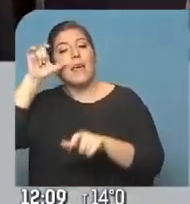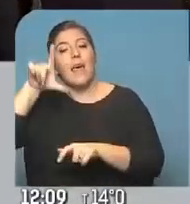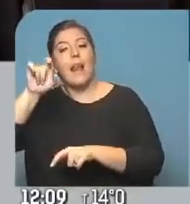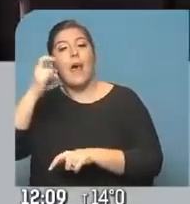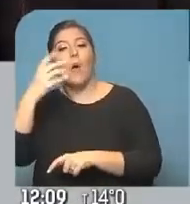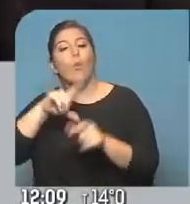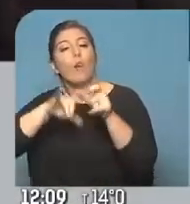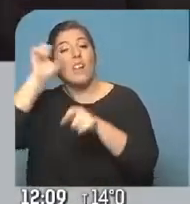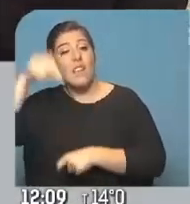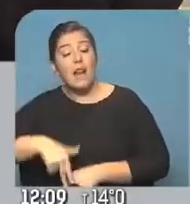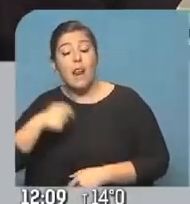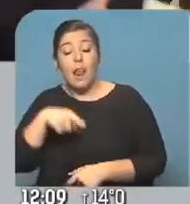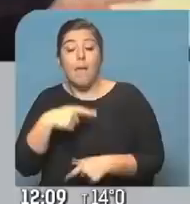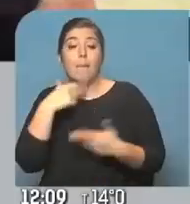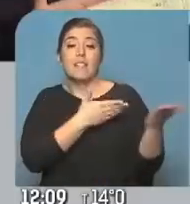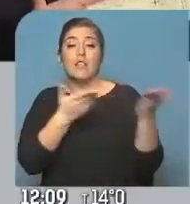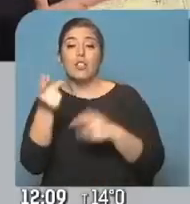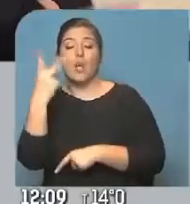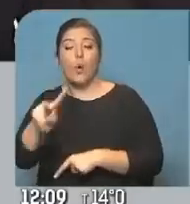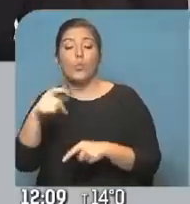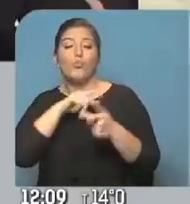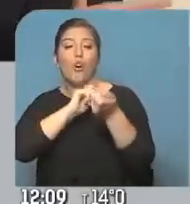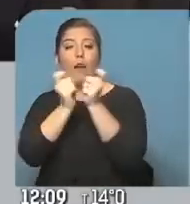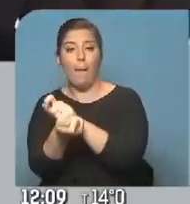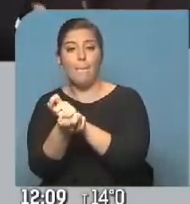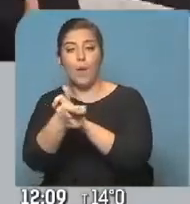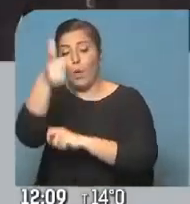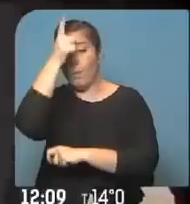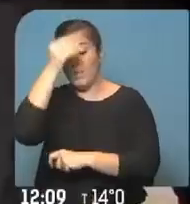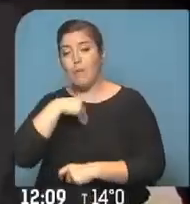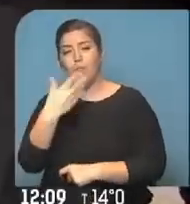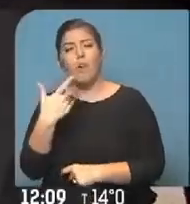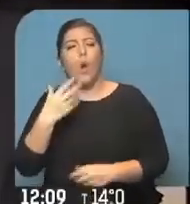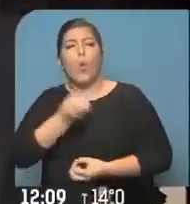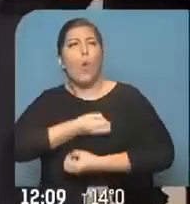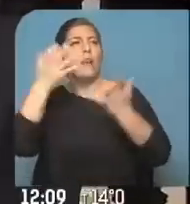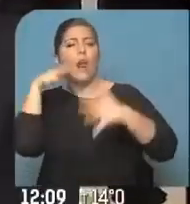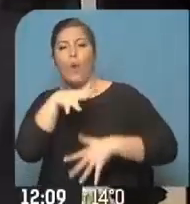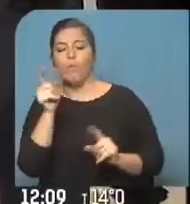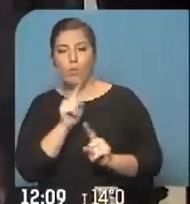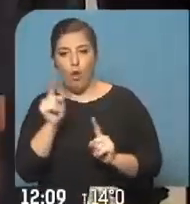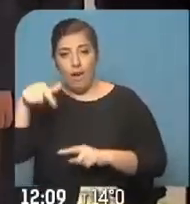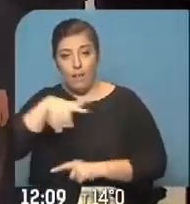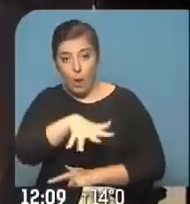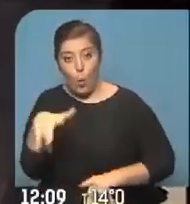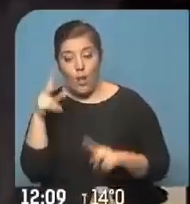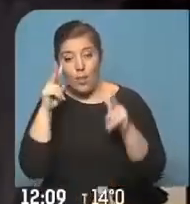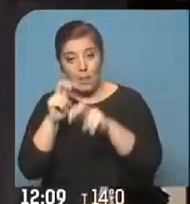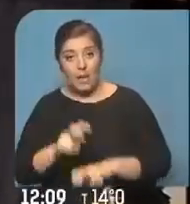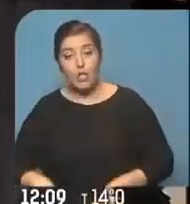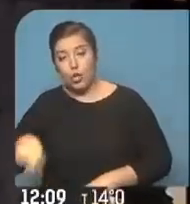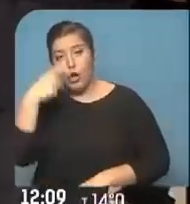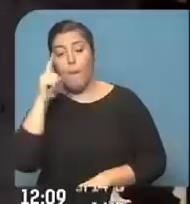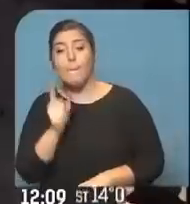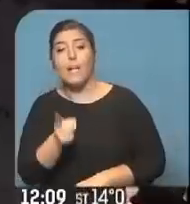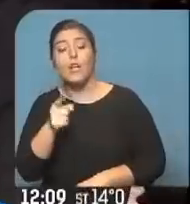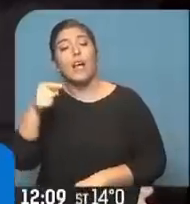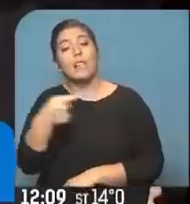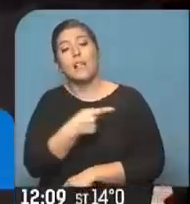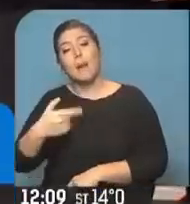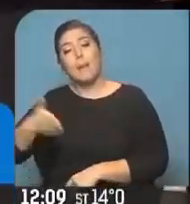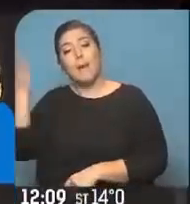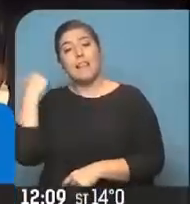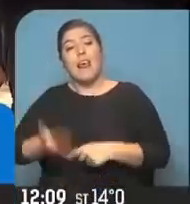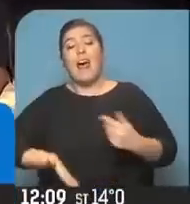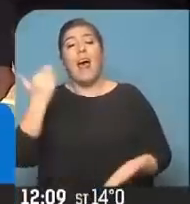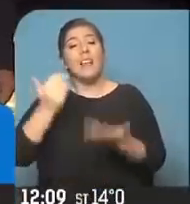segunda etapa de reforma en la policía sonorense no fue al azar que se eligió este lugar esta división de investigación de drogas peligrosas aquí la semana pasada se hizo